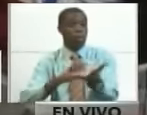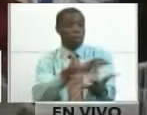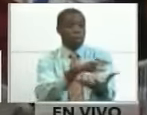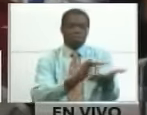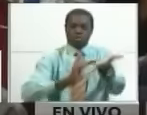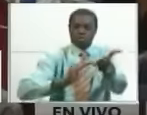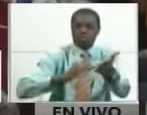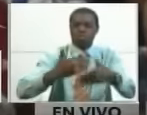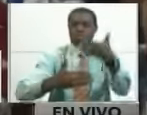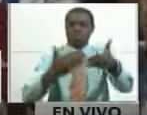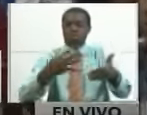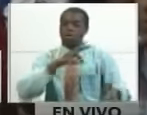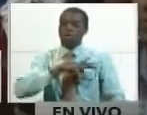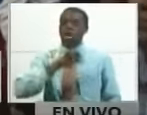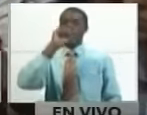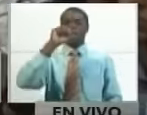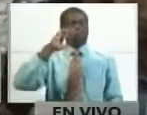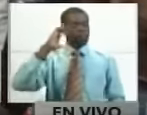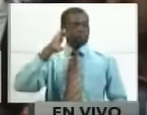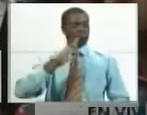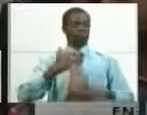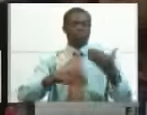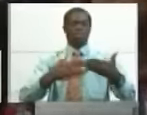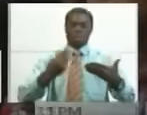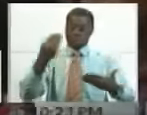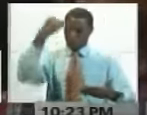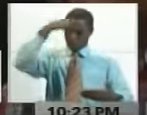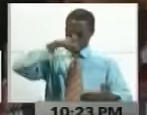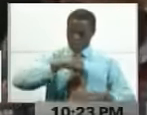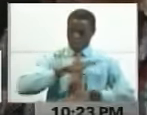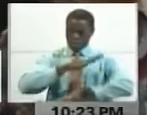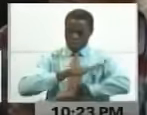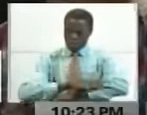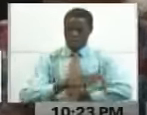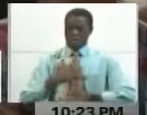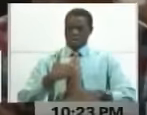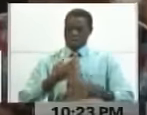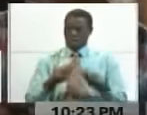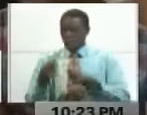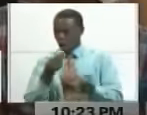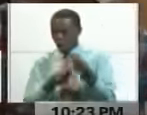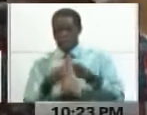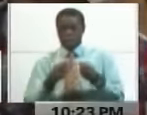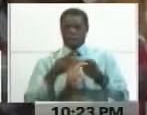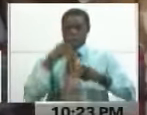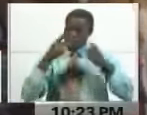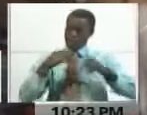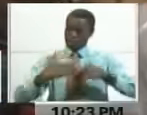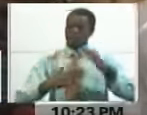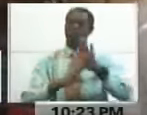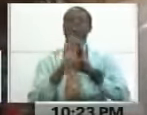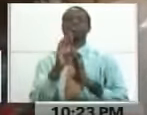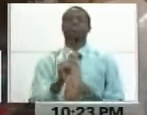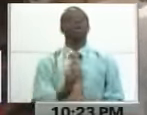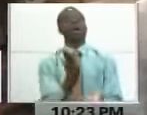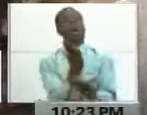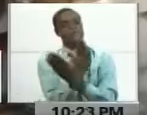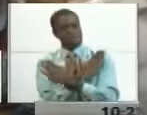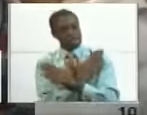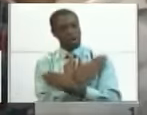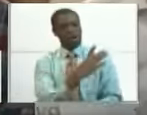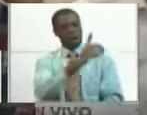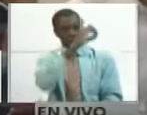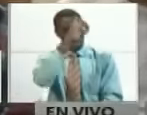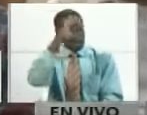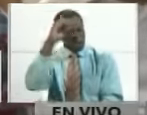socialismo bolivariano en lo ético, en lo moral, en lo económico, en lo político. Felicitaciones a Diosdado Cabello